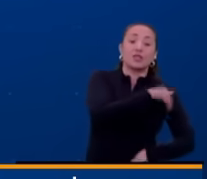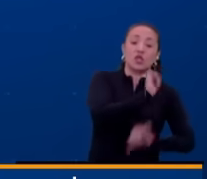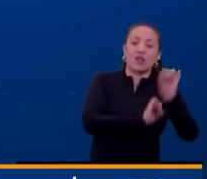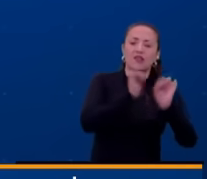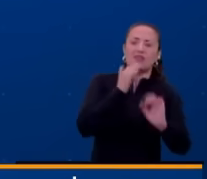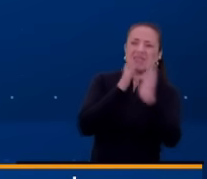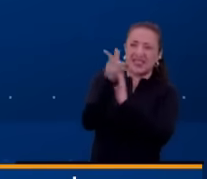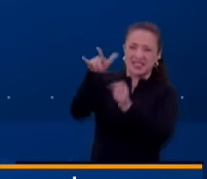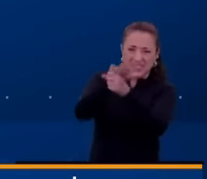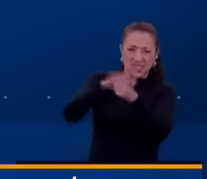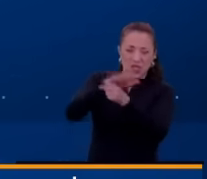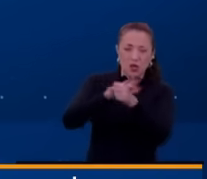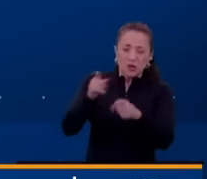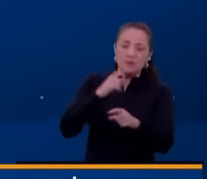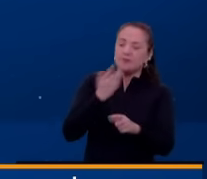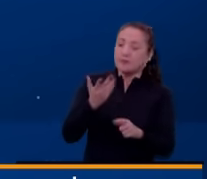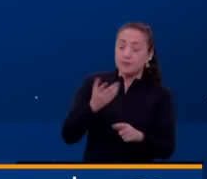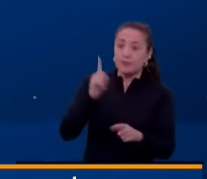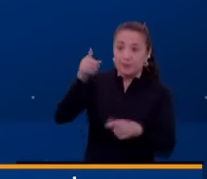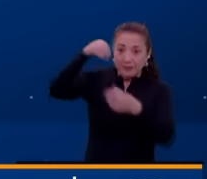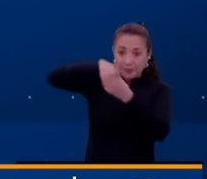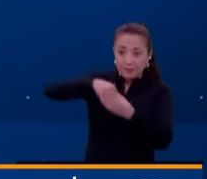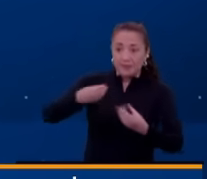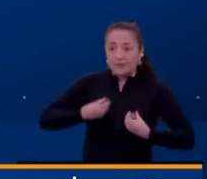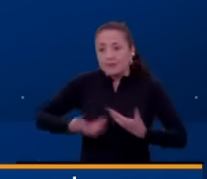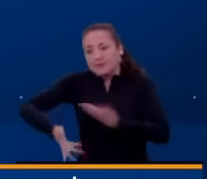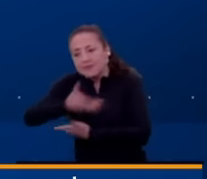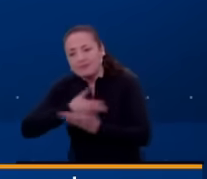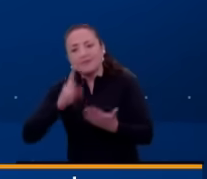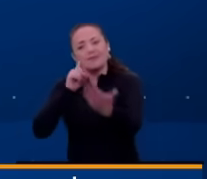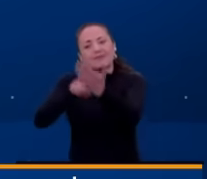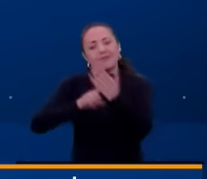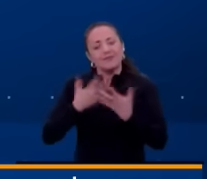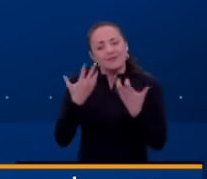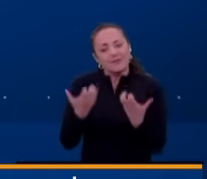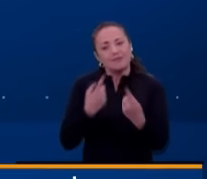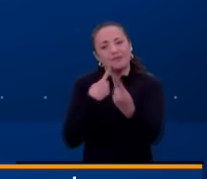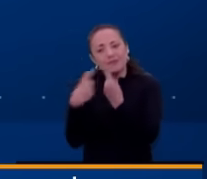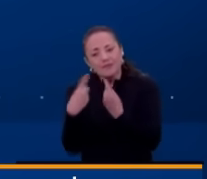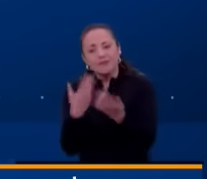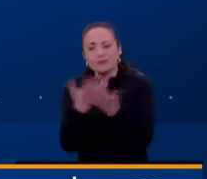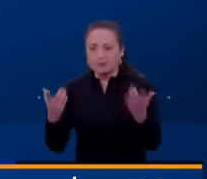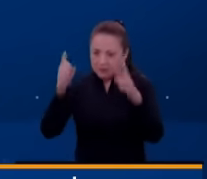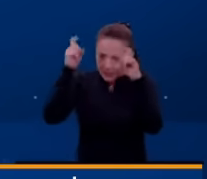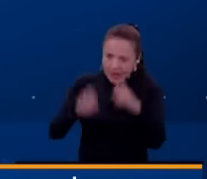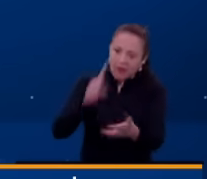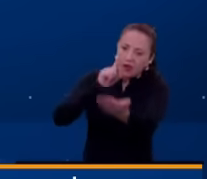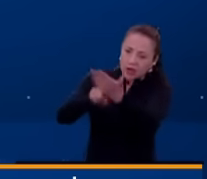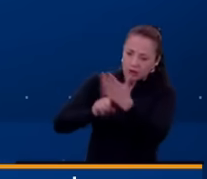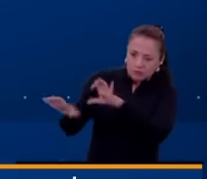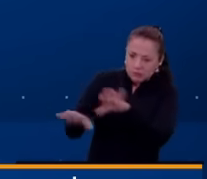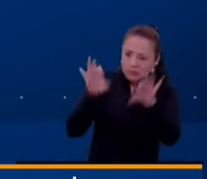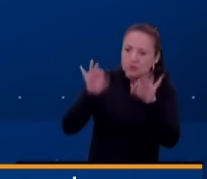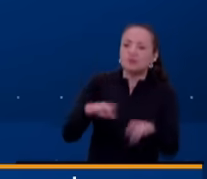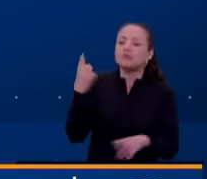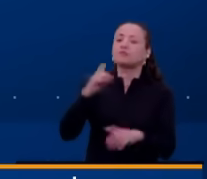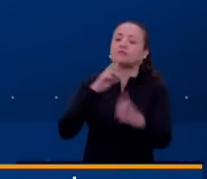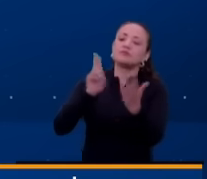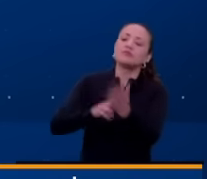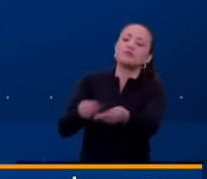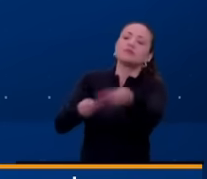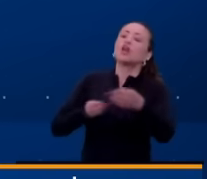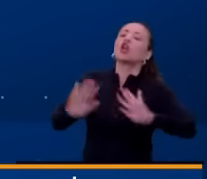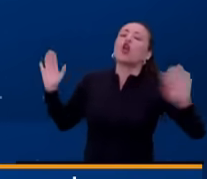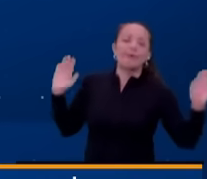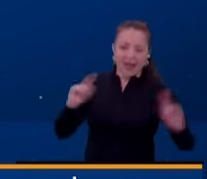aclaró que la convivencia y además la voluntad de diálogo se demuestra con hechos y no solamente con comunicados. En el siguiente informe